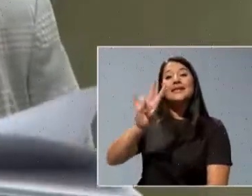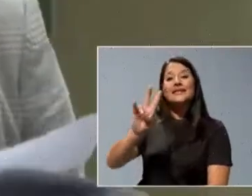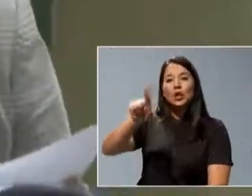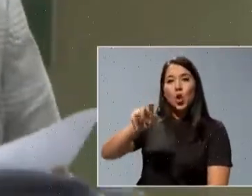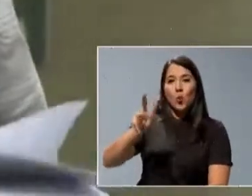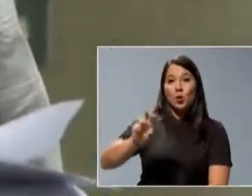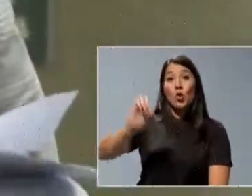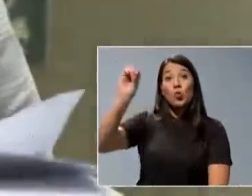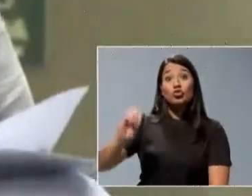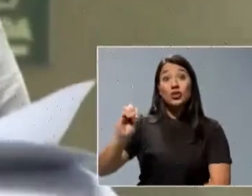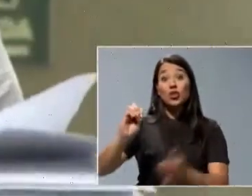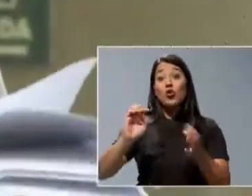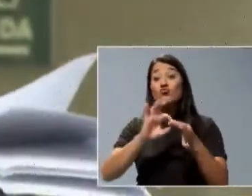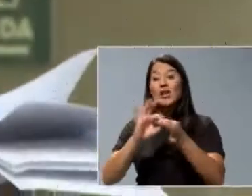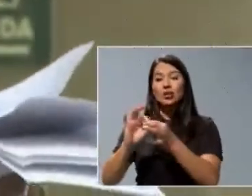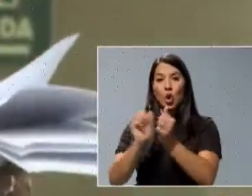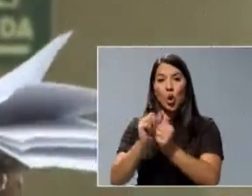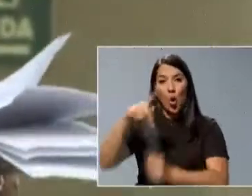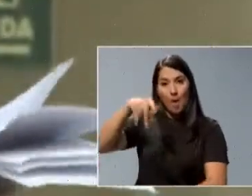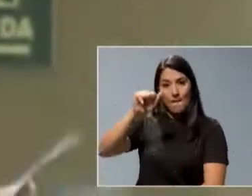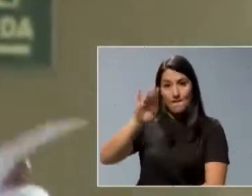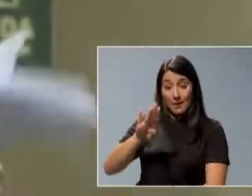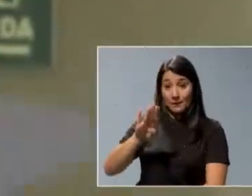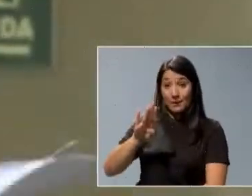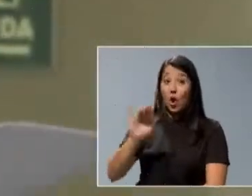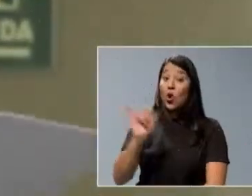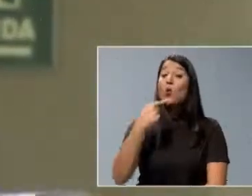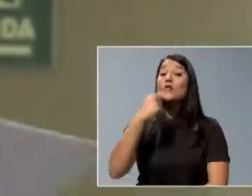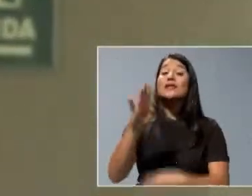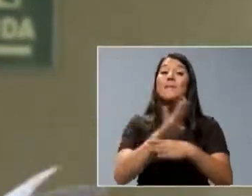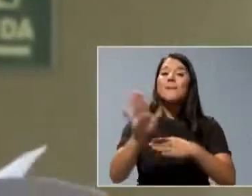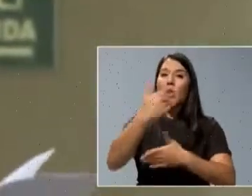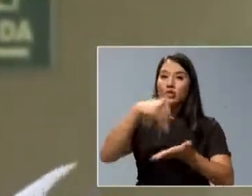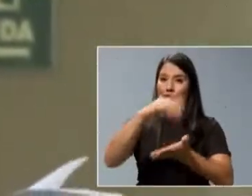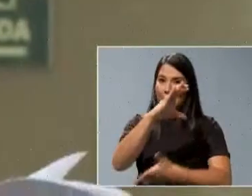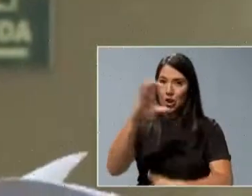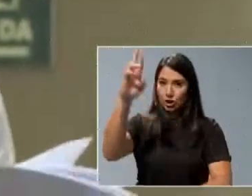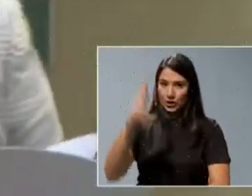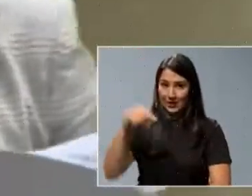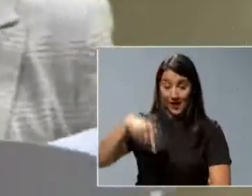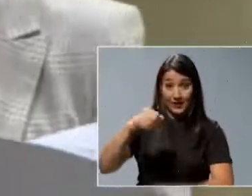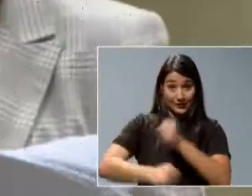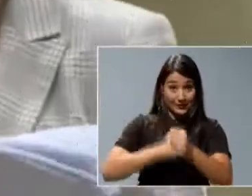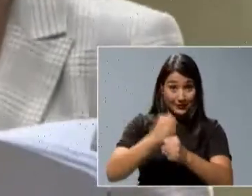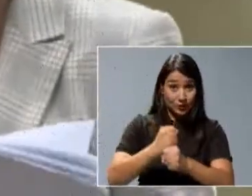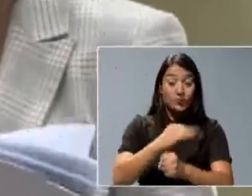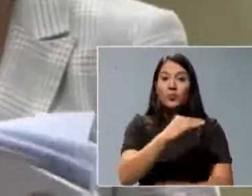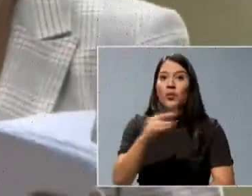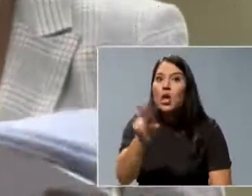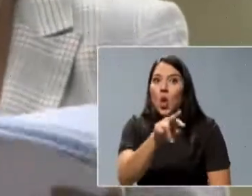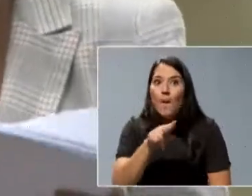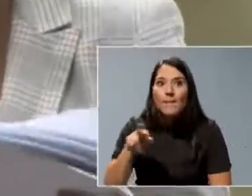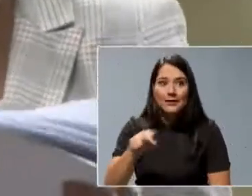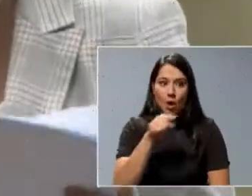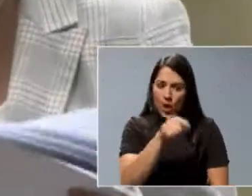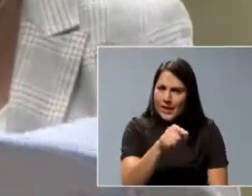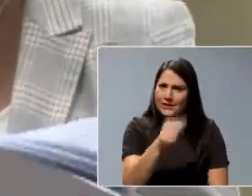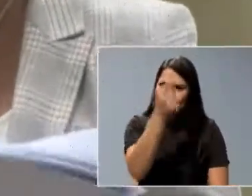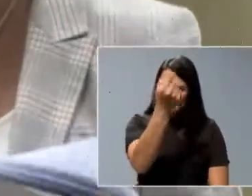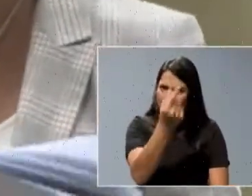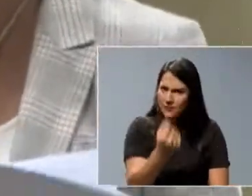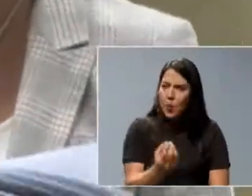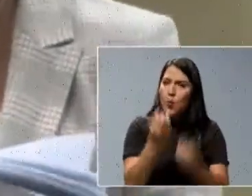27.2% del PIB que proyecta el Banco Central de Costa Rica para este año. Y compañeros, estas cifras es importante